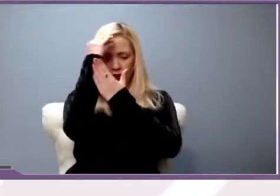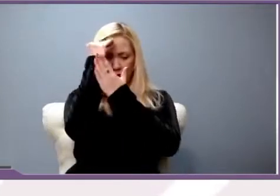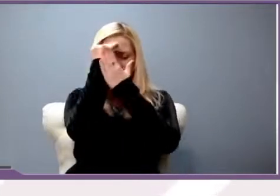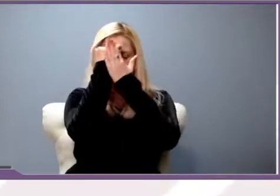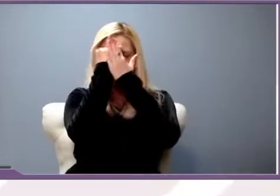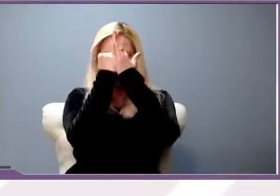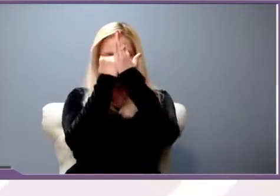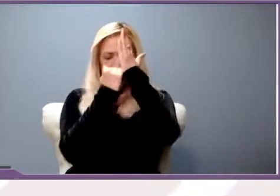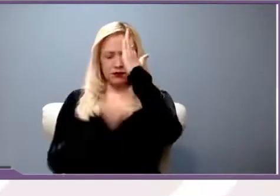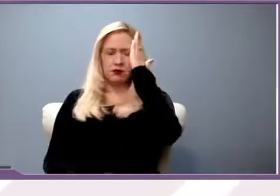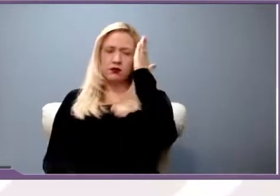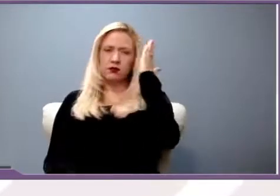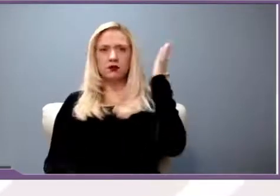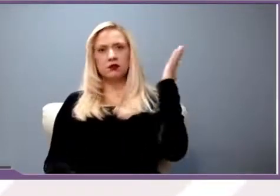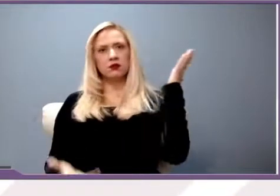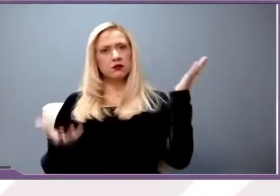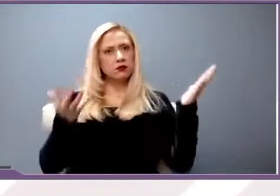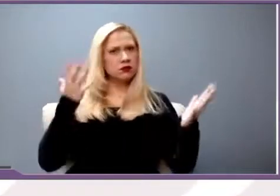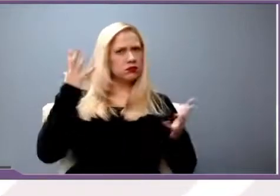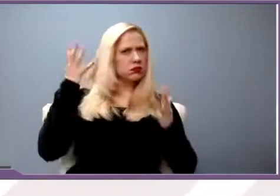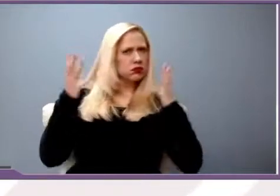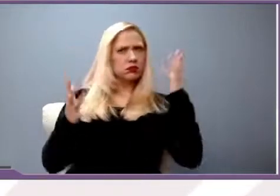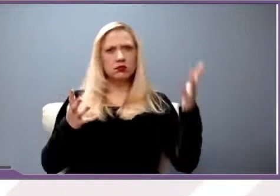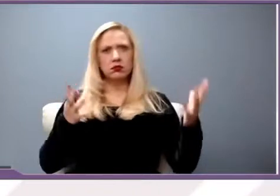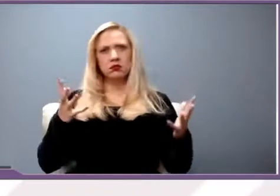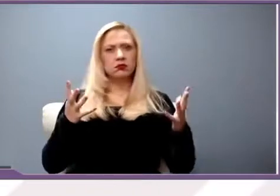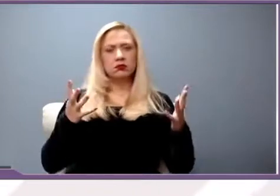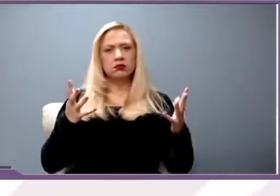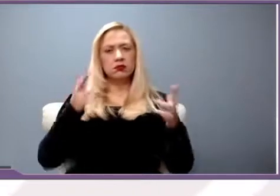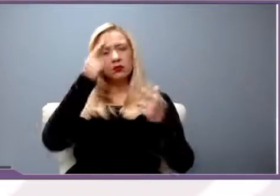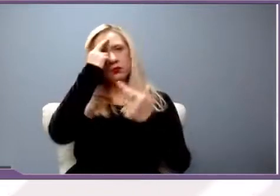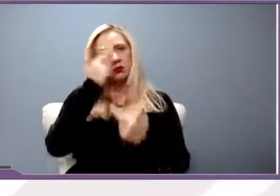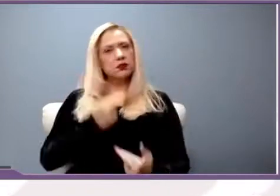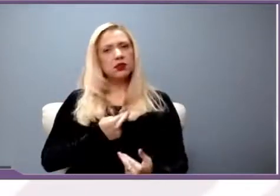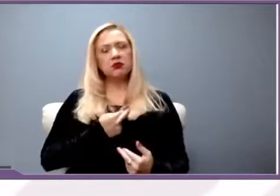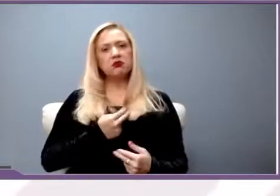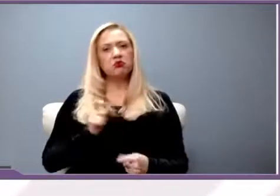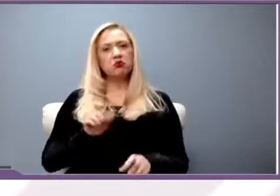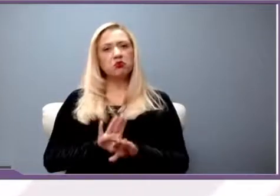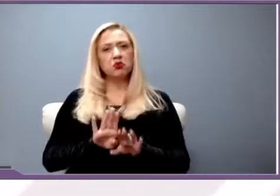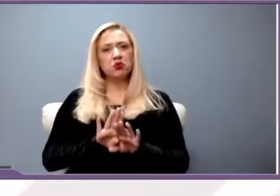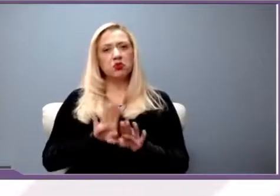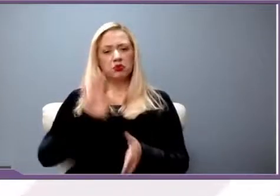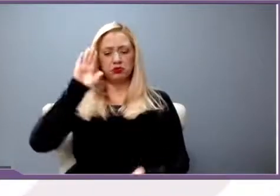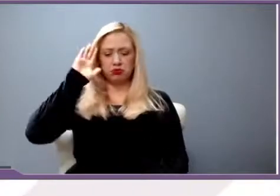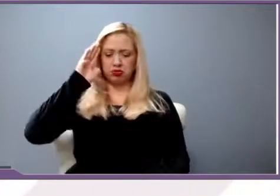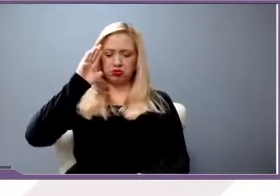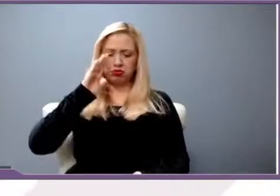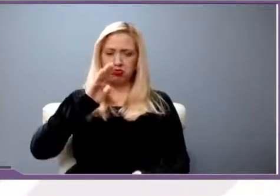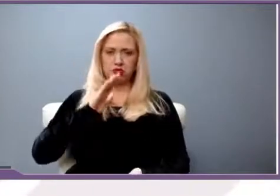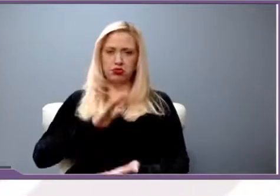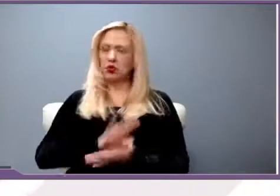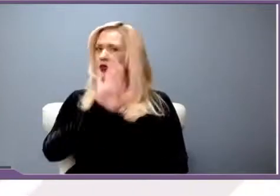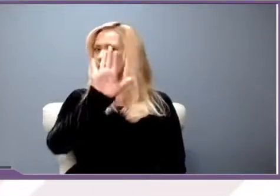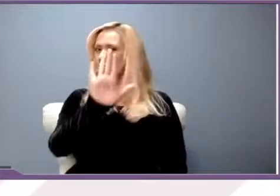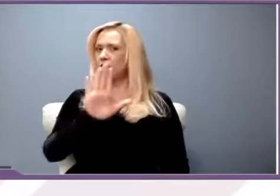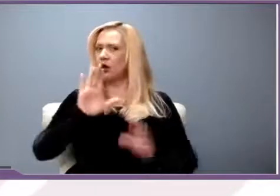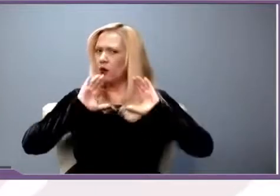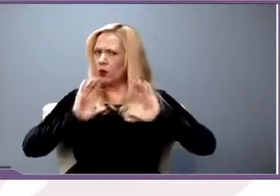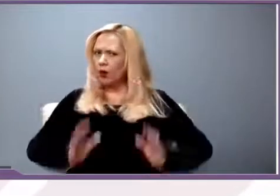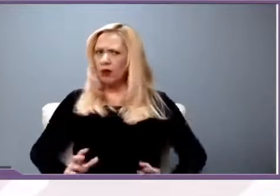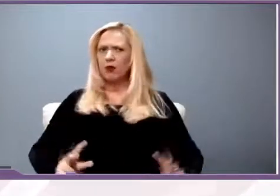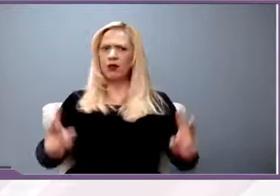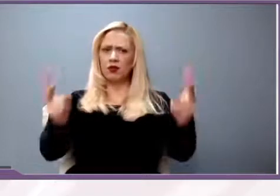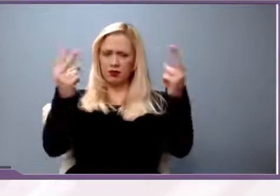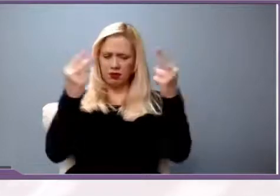con pues prácticas de violencia que laceran nuestra dignidad todo el tiempo. Entonces yo invitaría a eso: partamos de la experiencia propia de nuestros cuerpos, como dice Ischel,